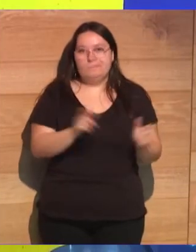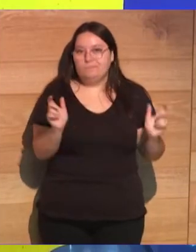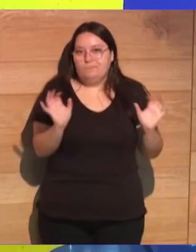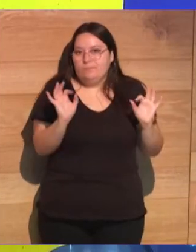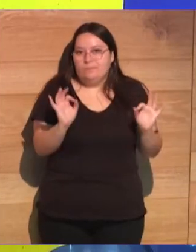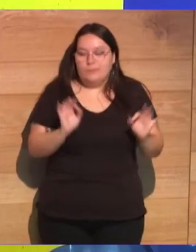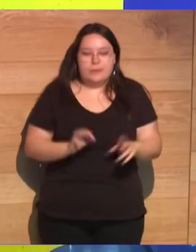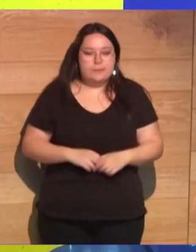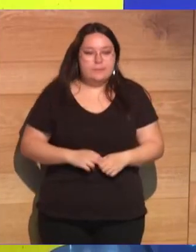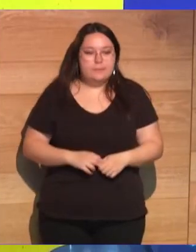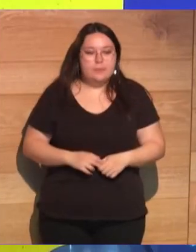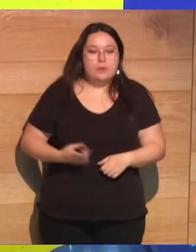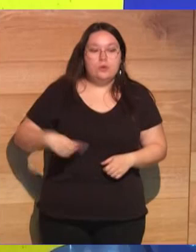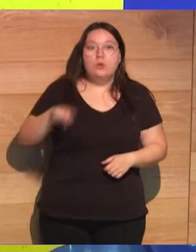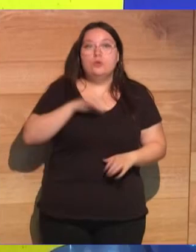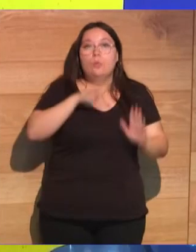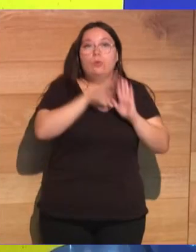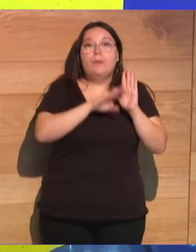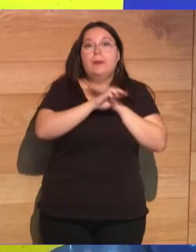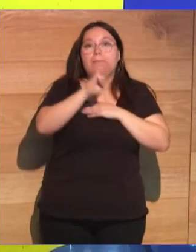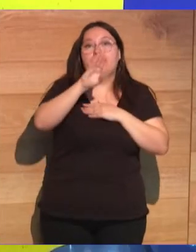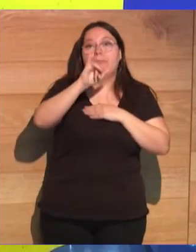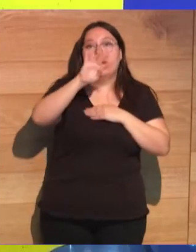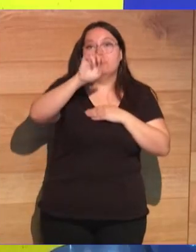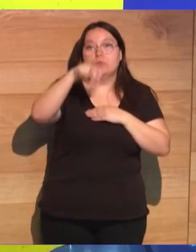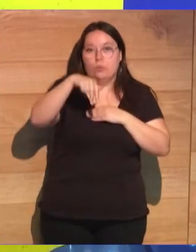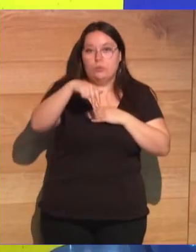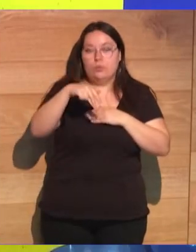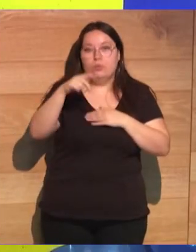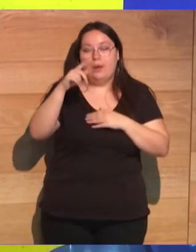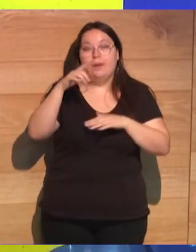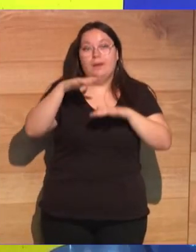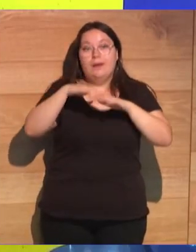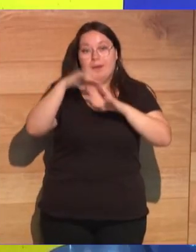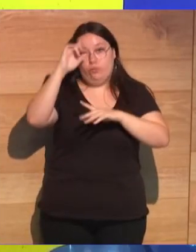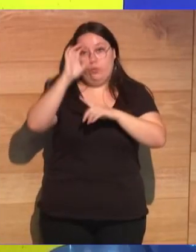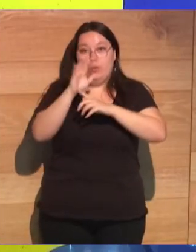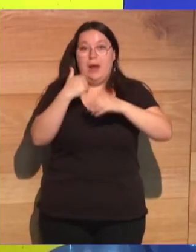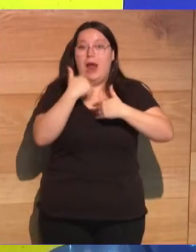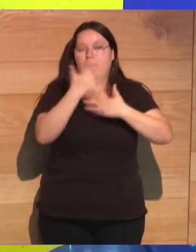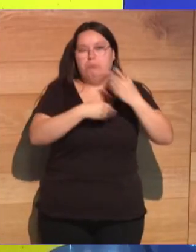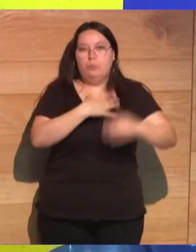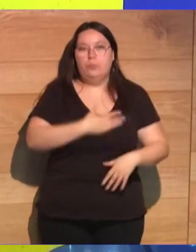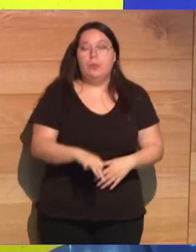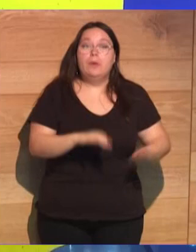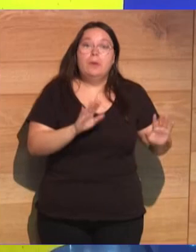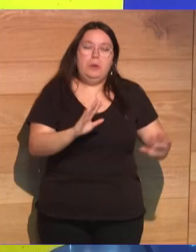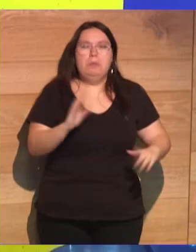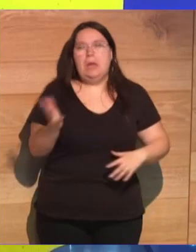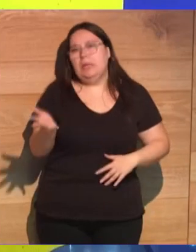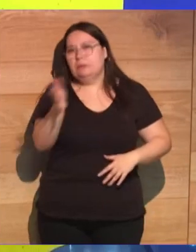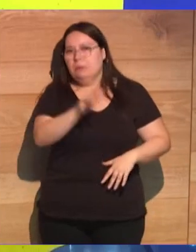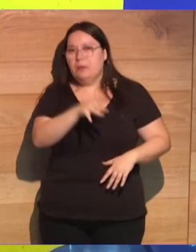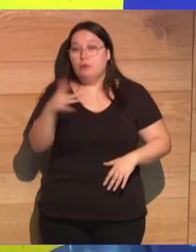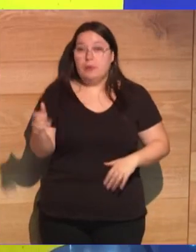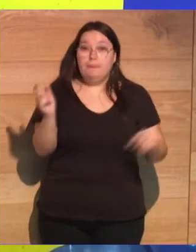Todos podemos programar en Python y hacer nuestros pinitos con una red neuronal, sí. Pero, por ejemplo, hay estimaciones de